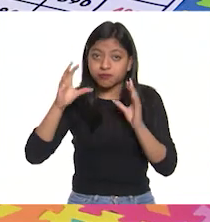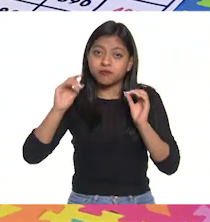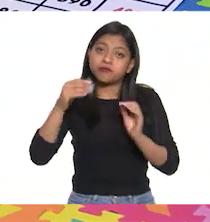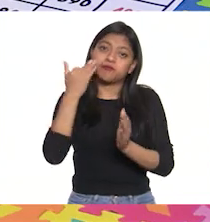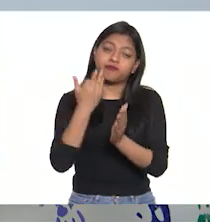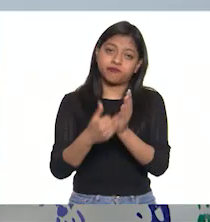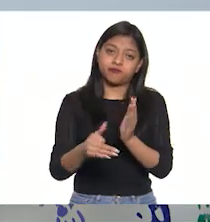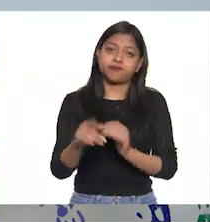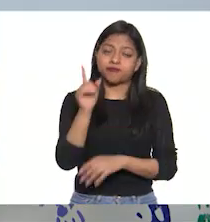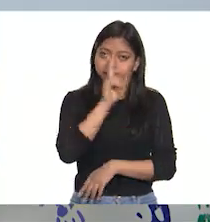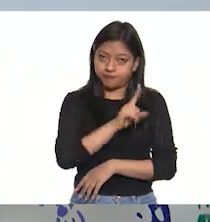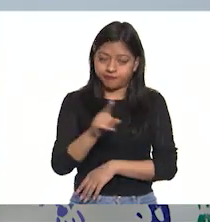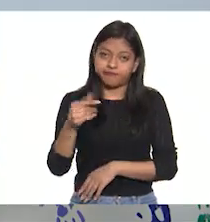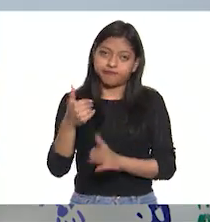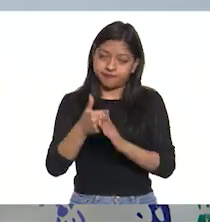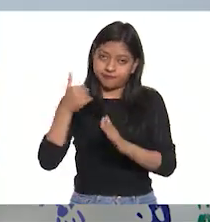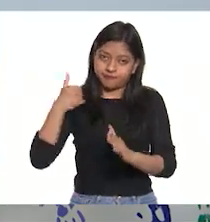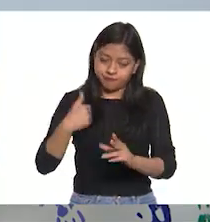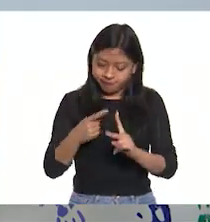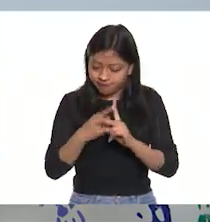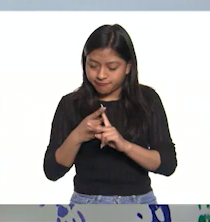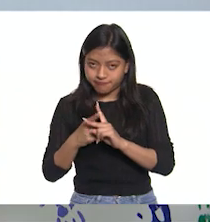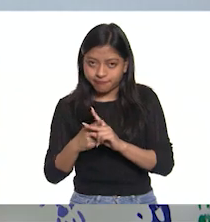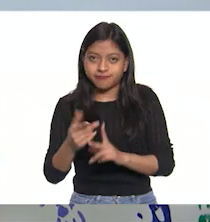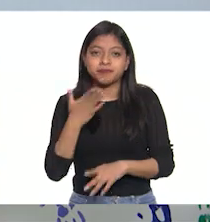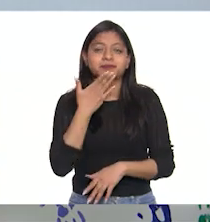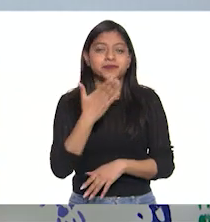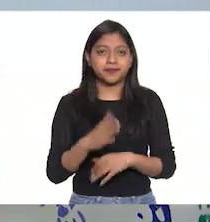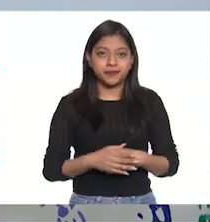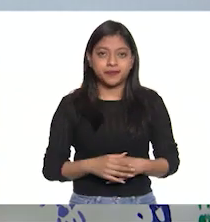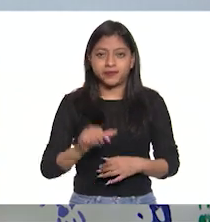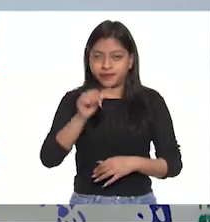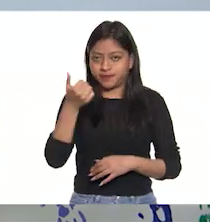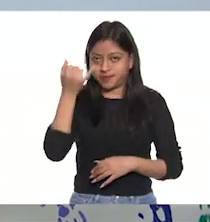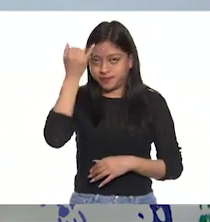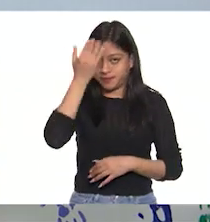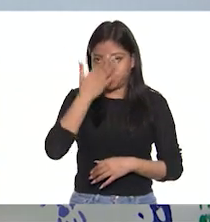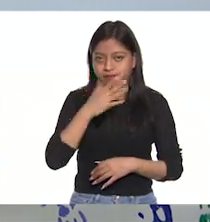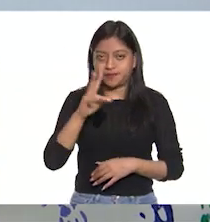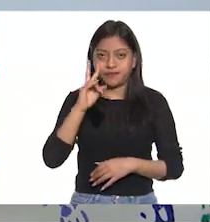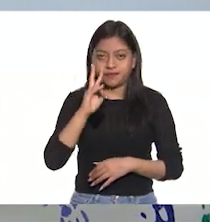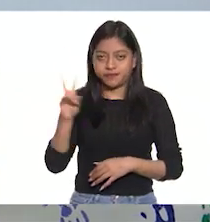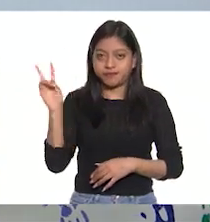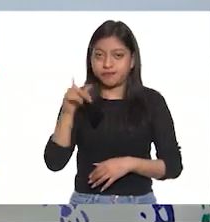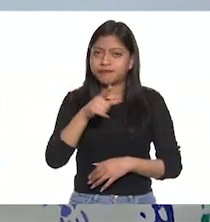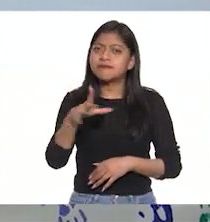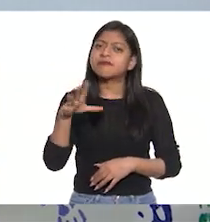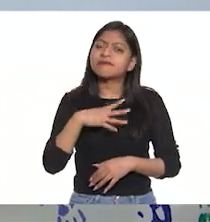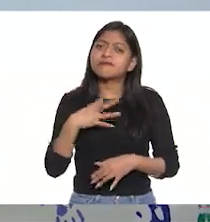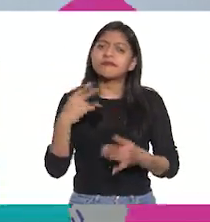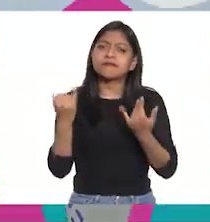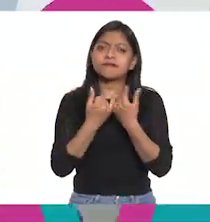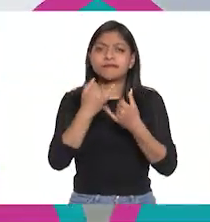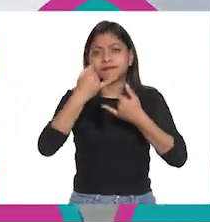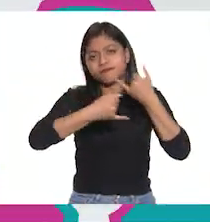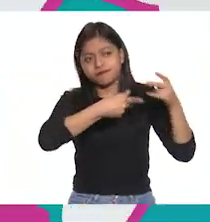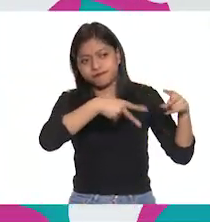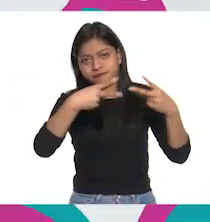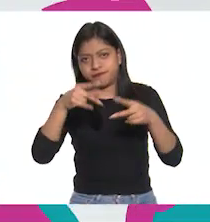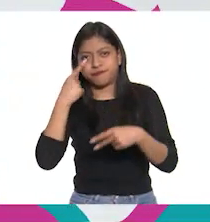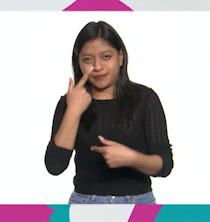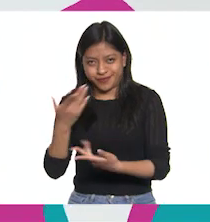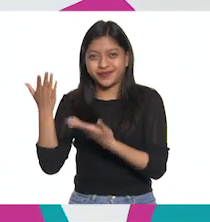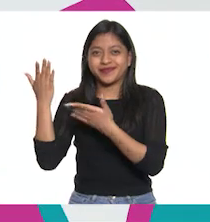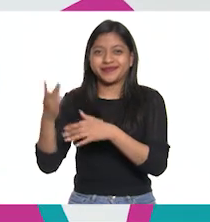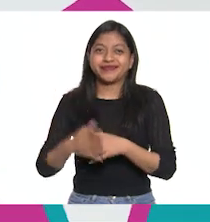¡Sí! Muy bien, ahora vamos a ver otra imagen de la juguetería donde también fueron a comprar. ¿Qué te parece, Ale? Muy